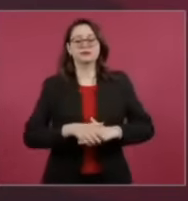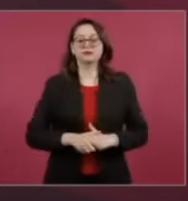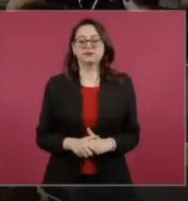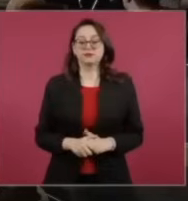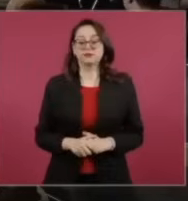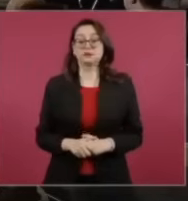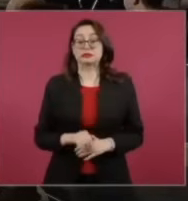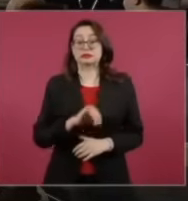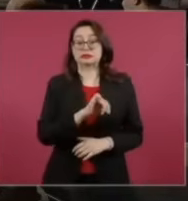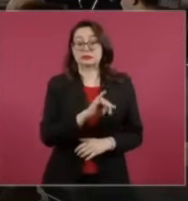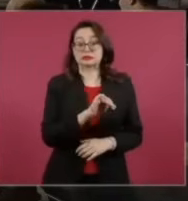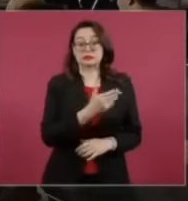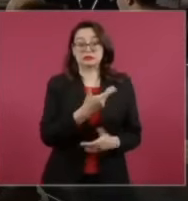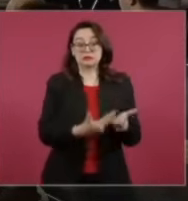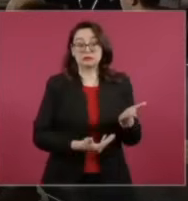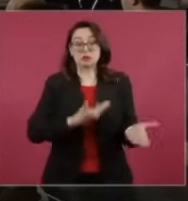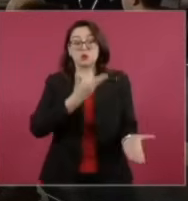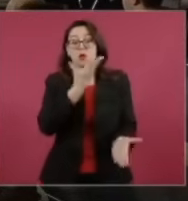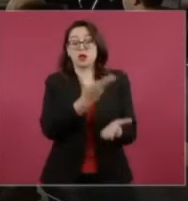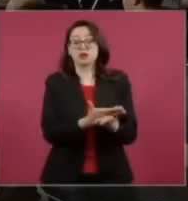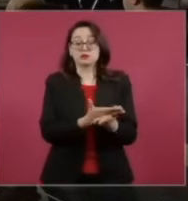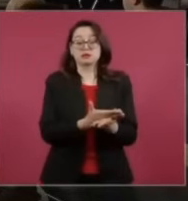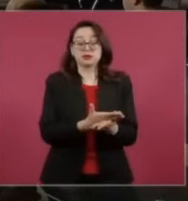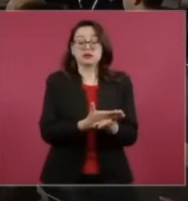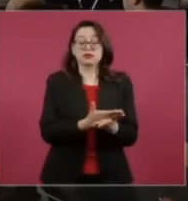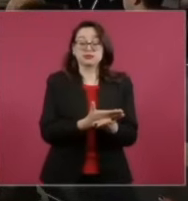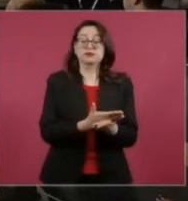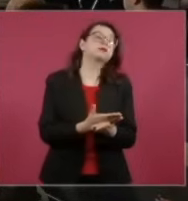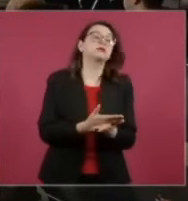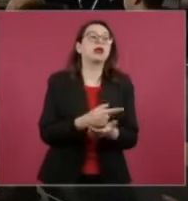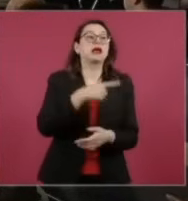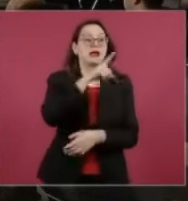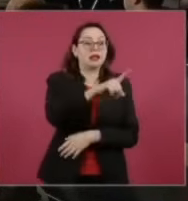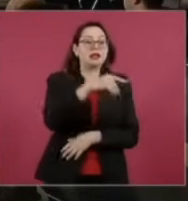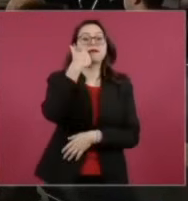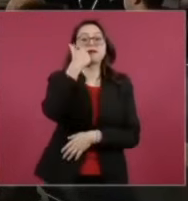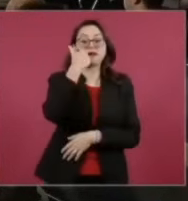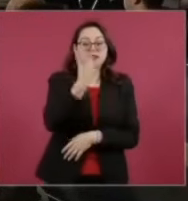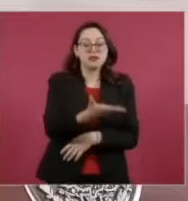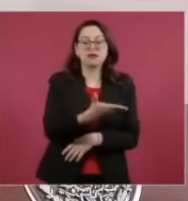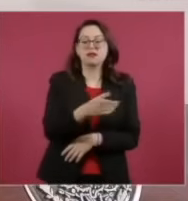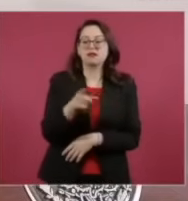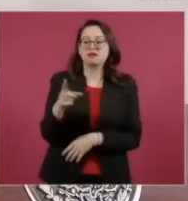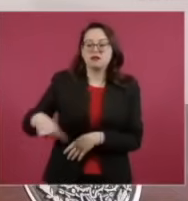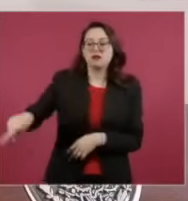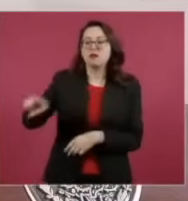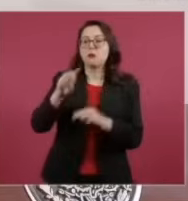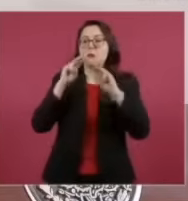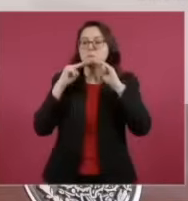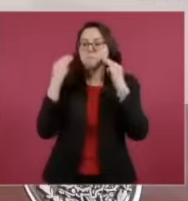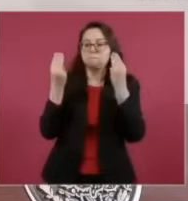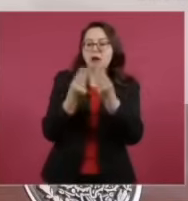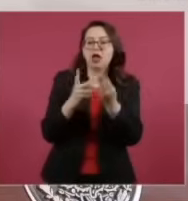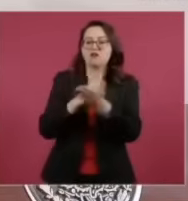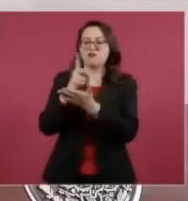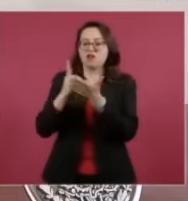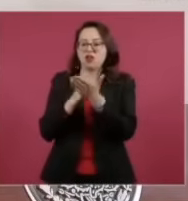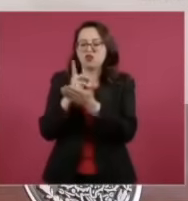lo planteó y me ofreció incluso que